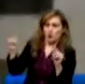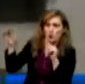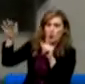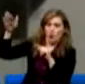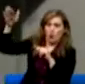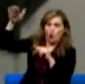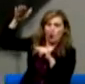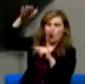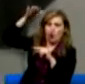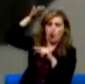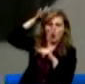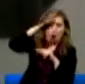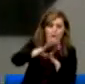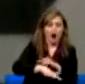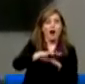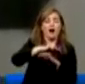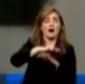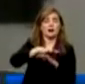casa,